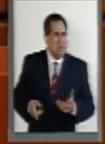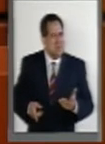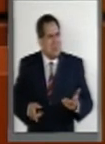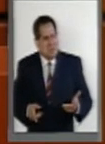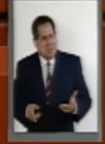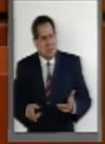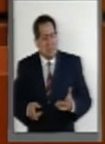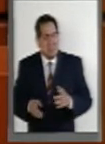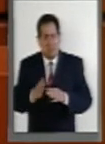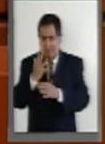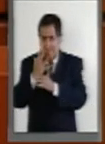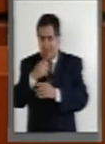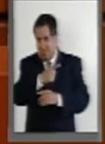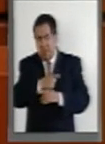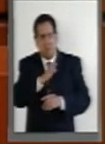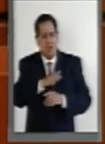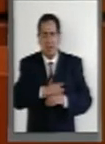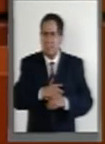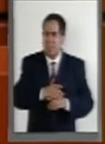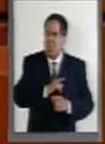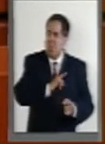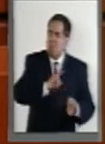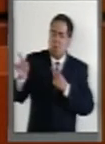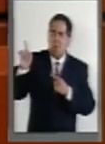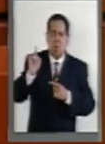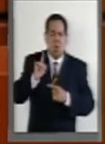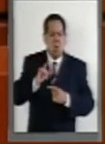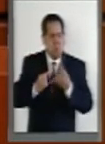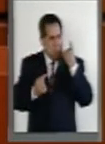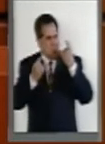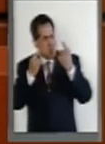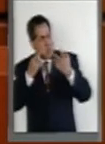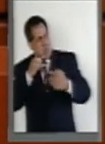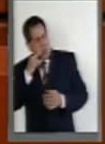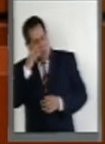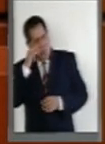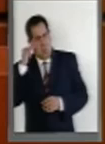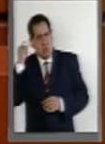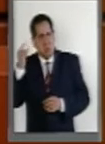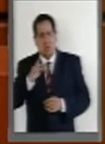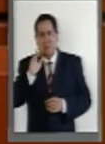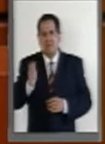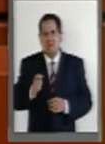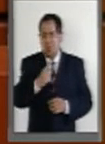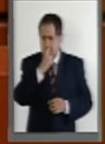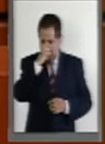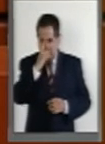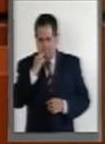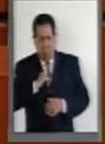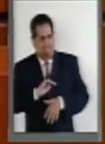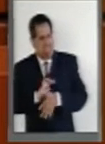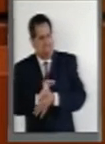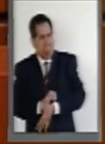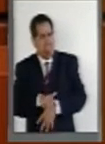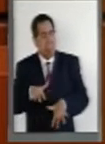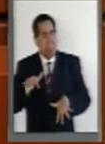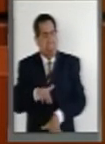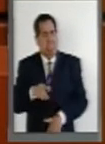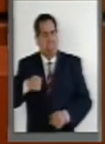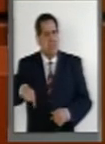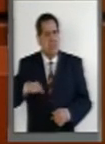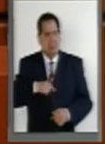declaración fue una bofetada, una burla abierta, una humillación y un menosprecio